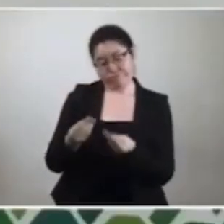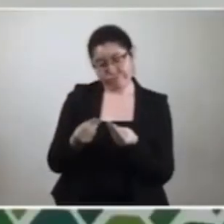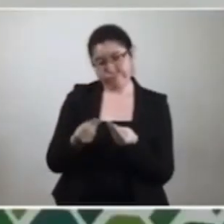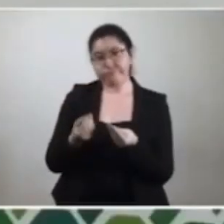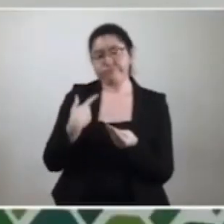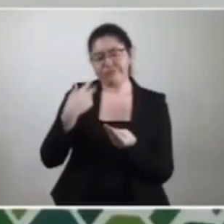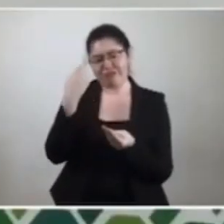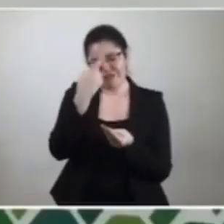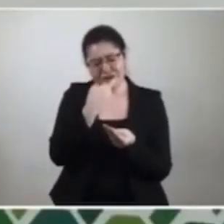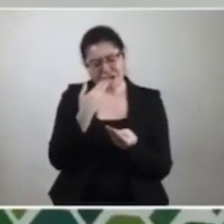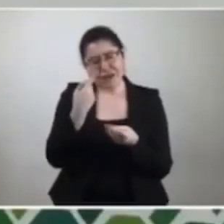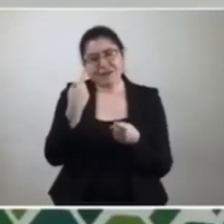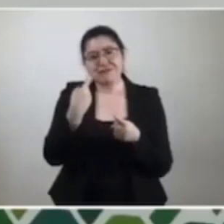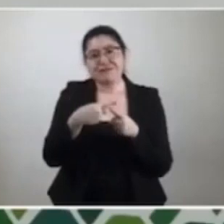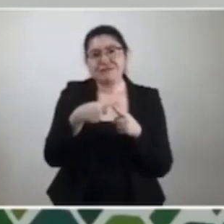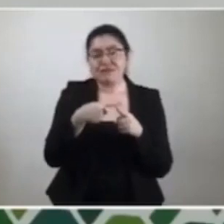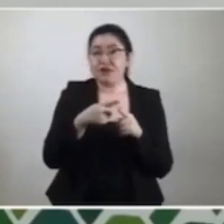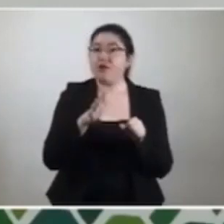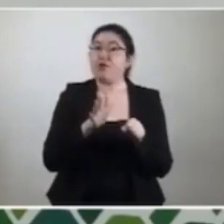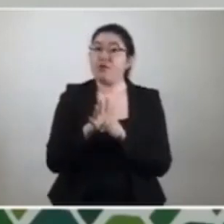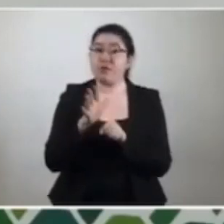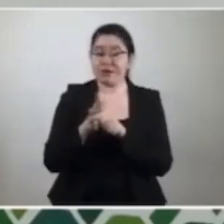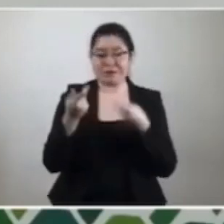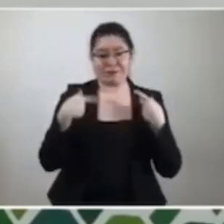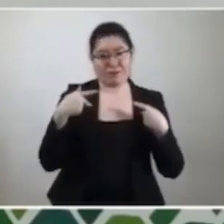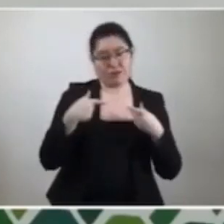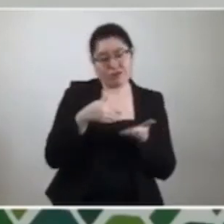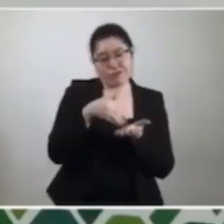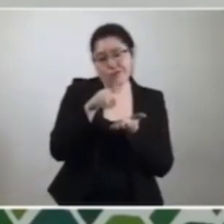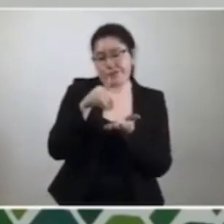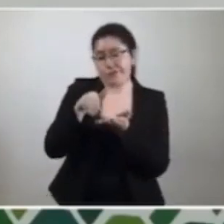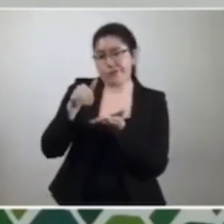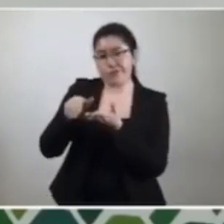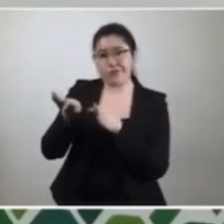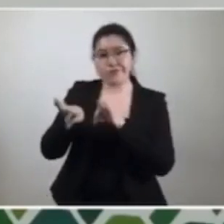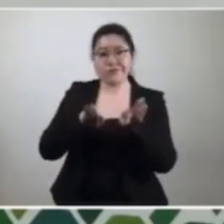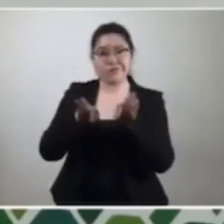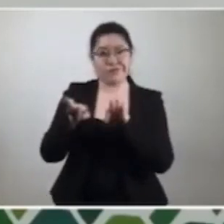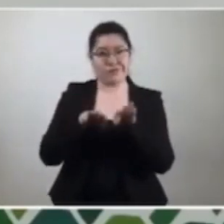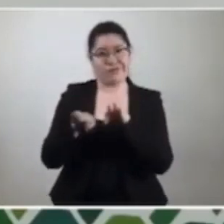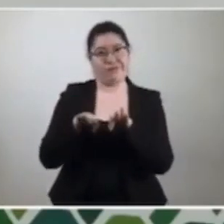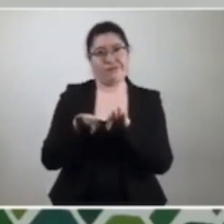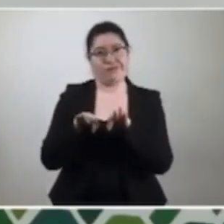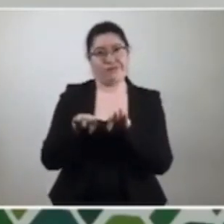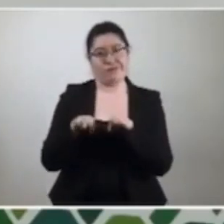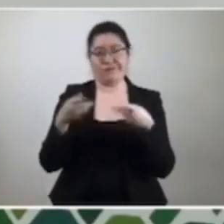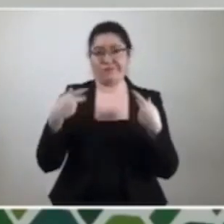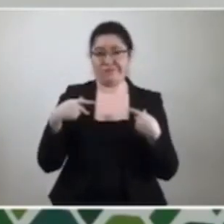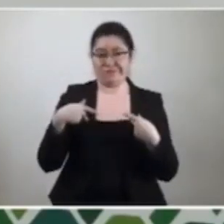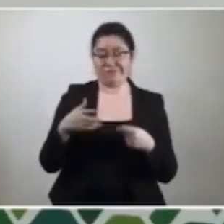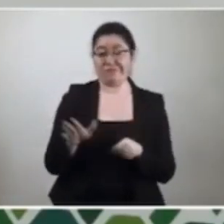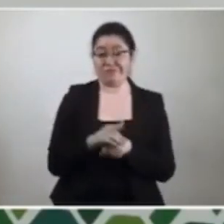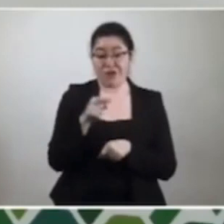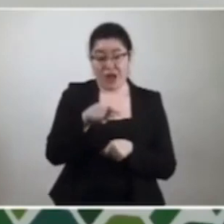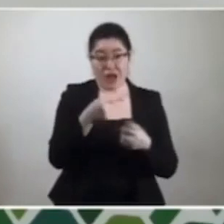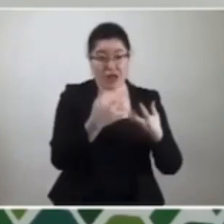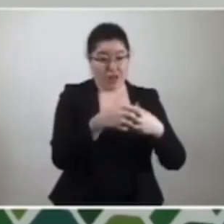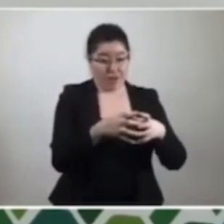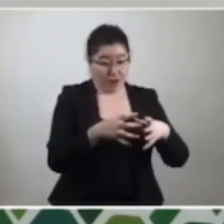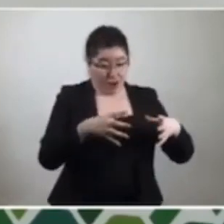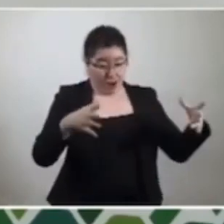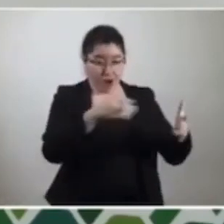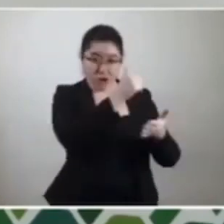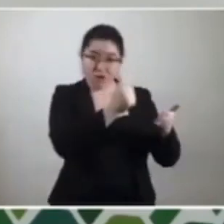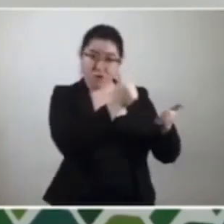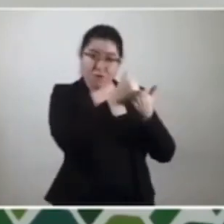También para conocer quiénes son las empresas que están despidiendo trabajadores. Porque si son grandes empresas en la Ciudad de México